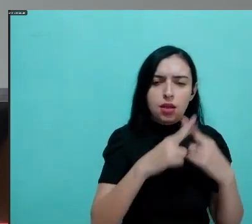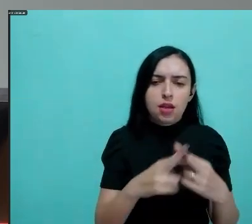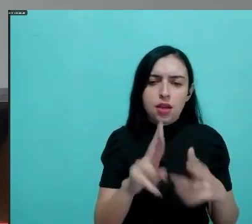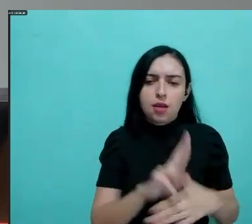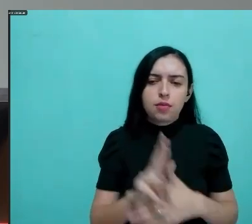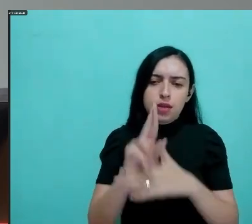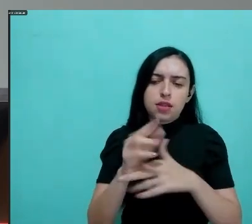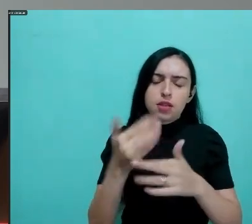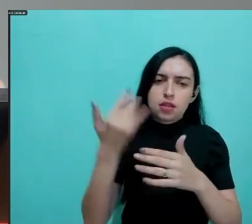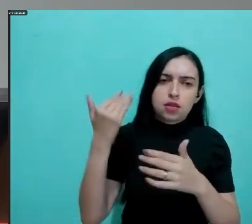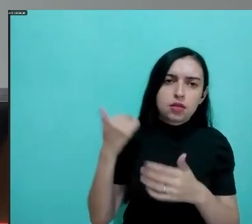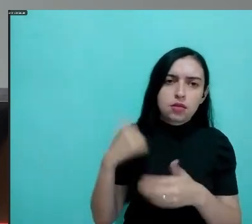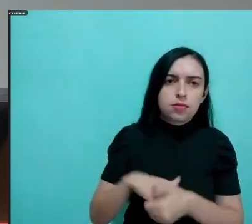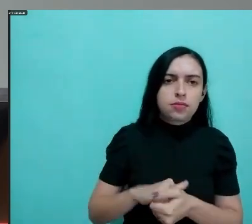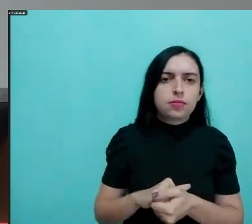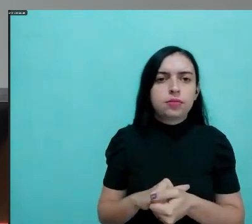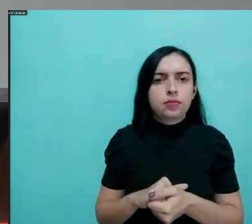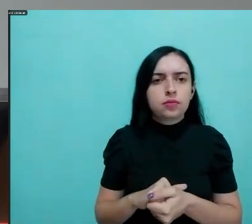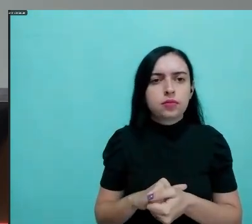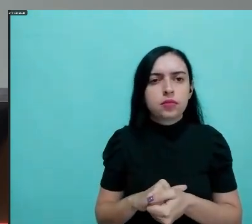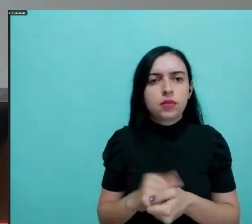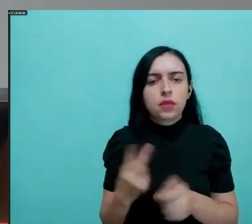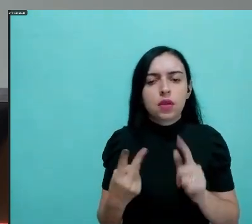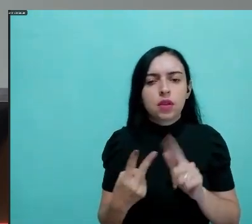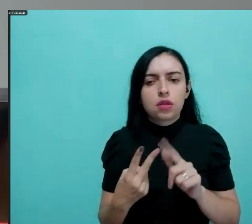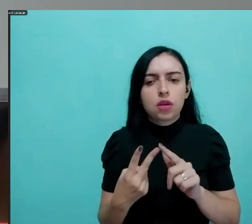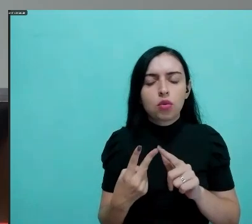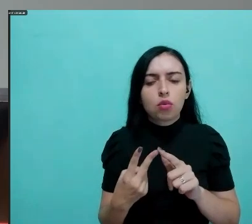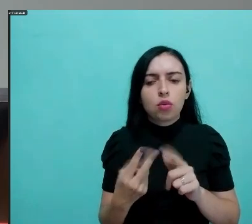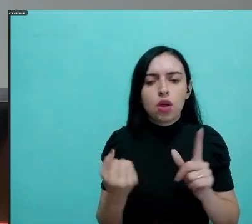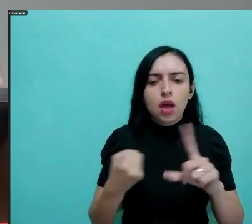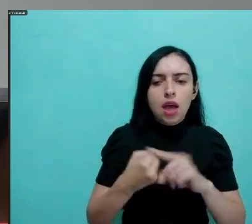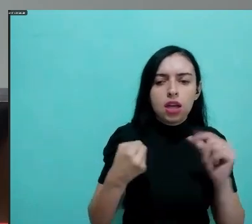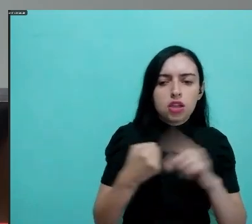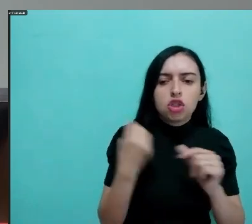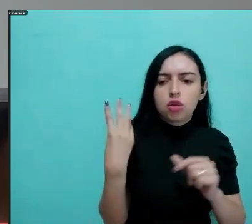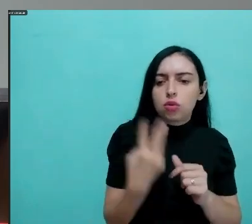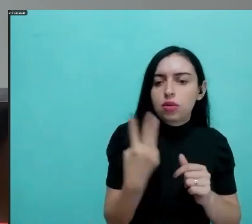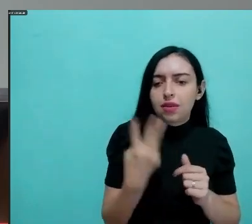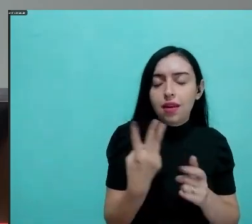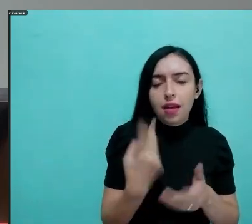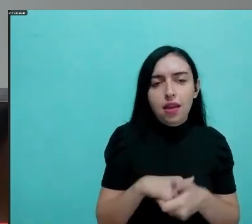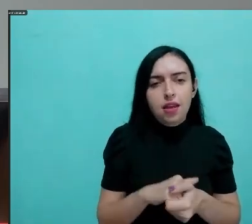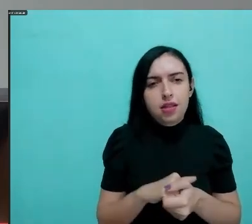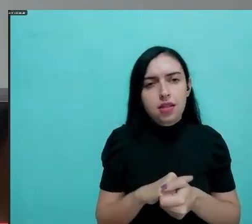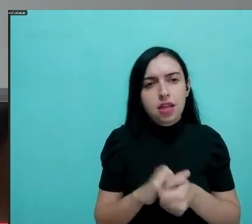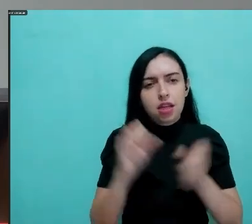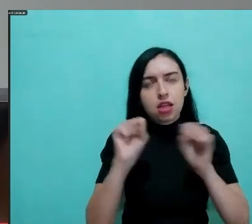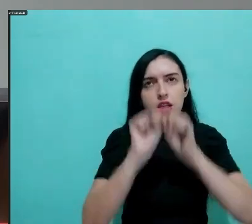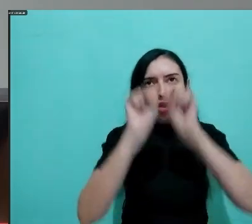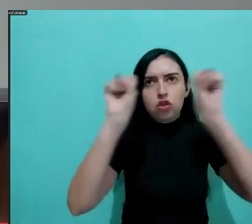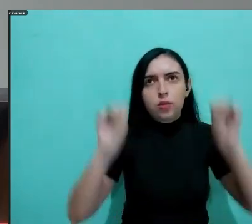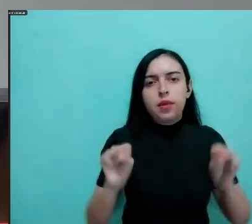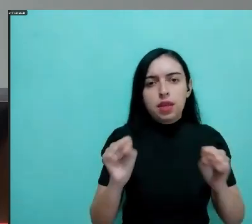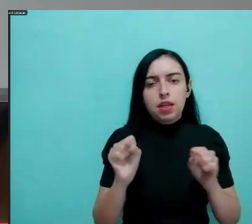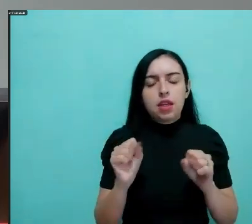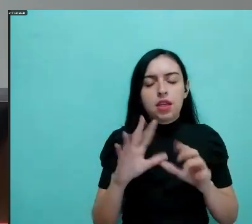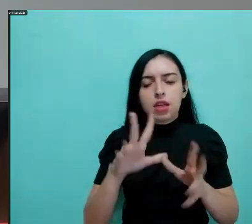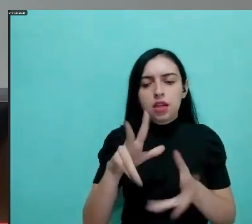el pueblo. Según el artículo 3 de nuestra Constitución, la soberanía nacional reside en el pueblo